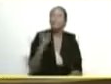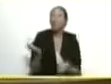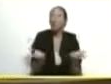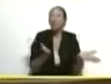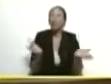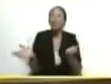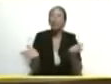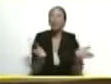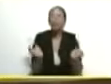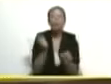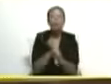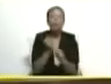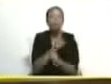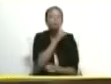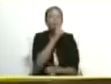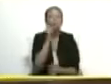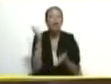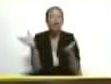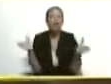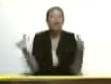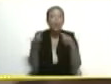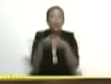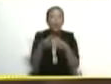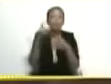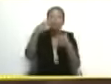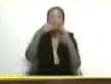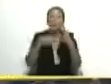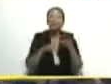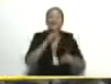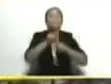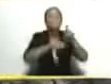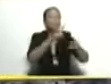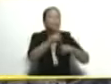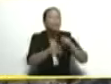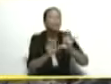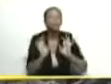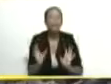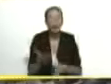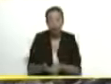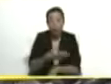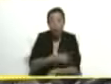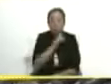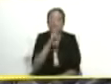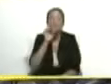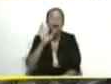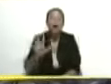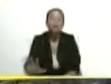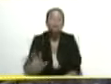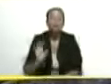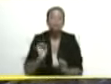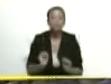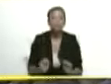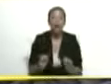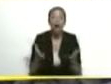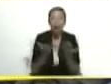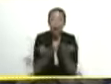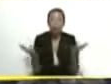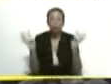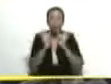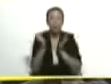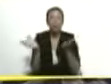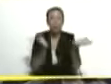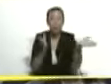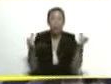estas, para reuniones diversas de consulta. Ahora es un salón protocolar